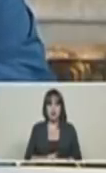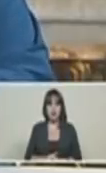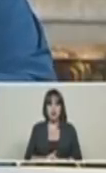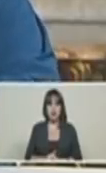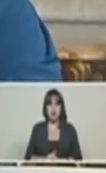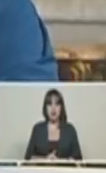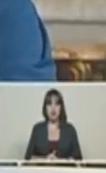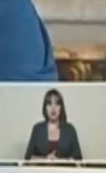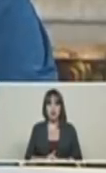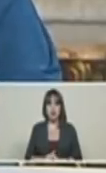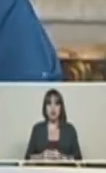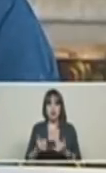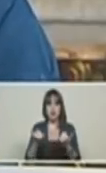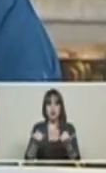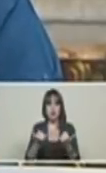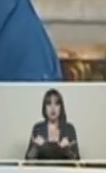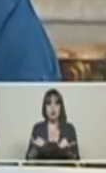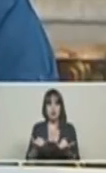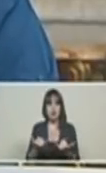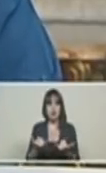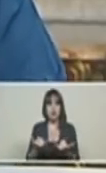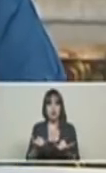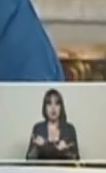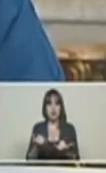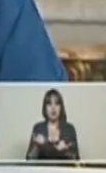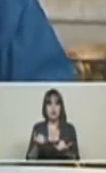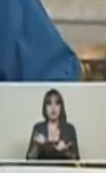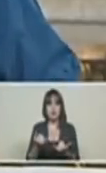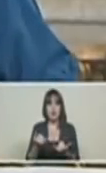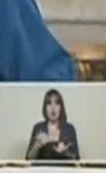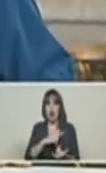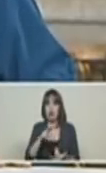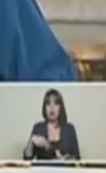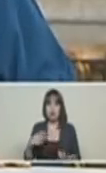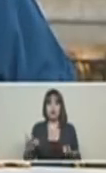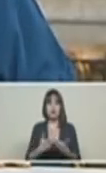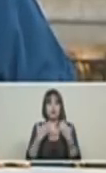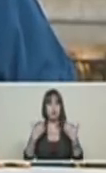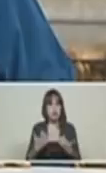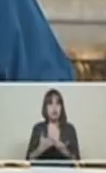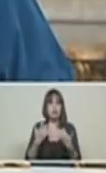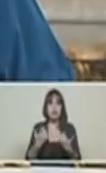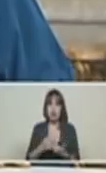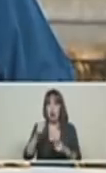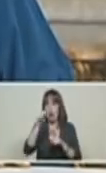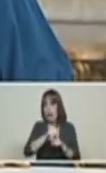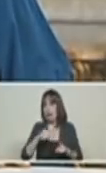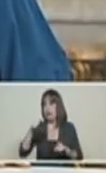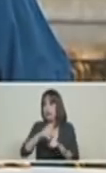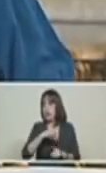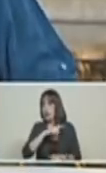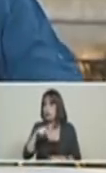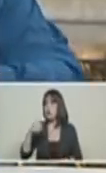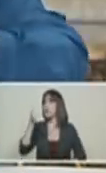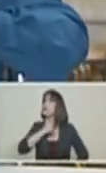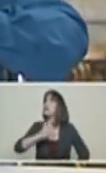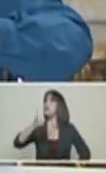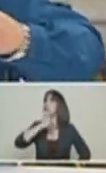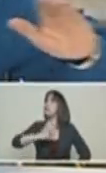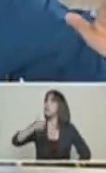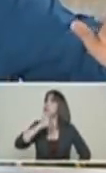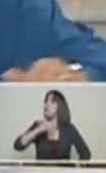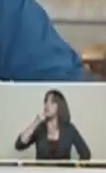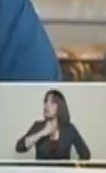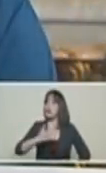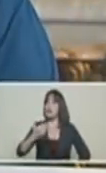pueblo. Venimos de mil batallas. Hemos aguantado lo que nadie aguantaría en